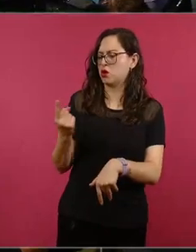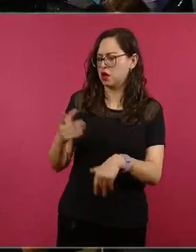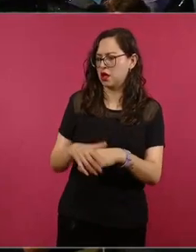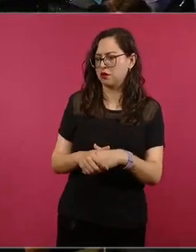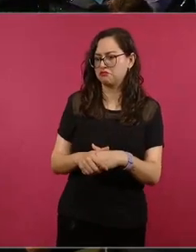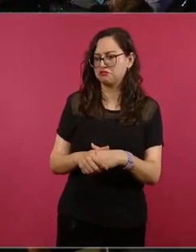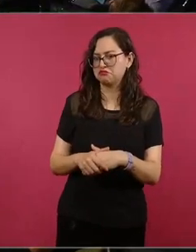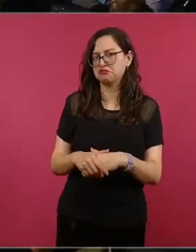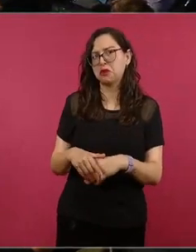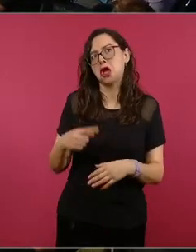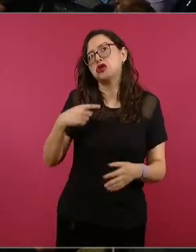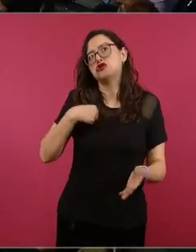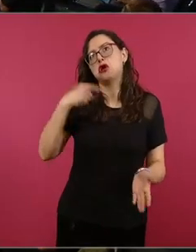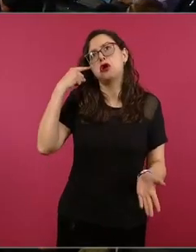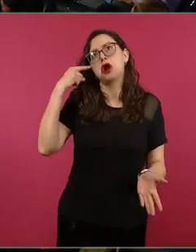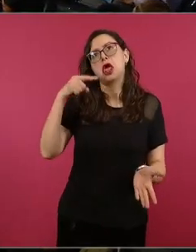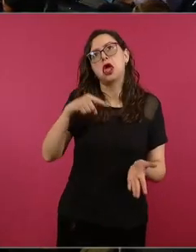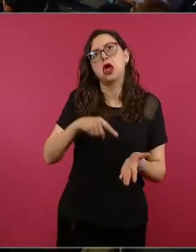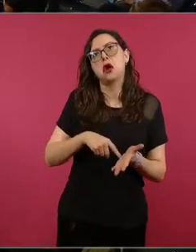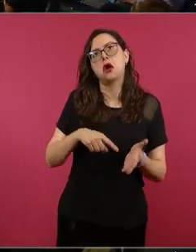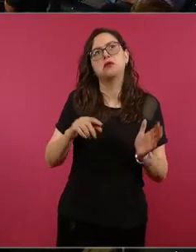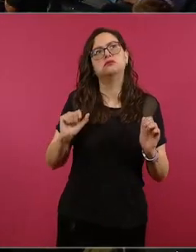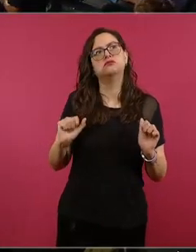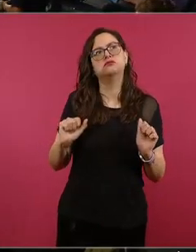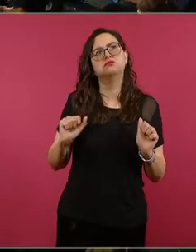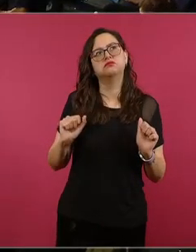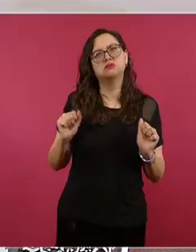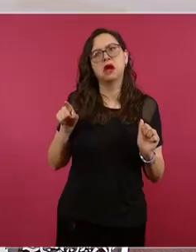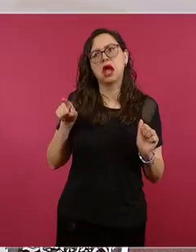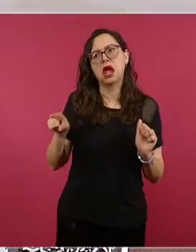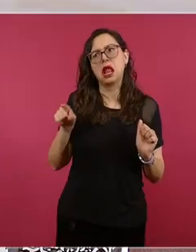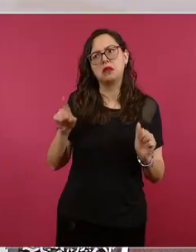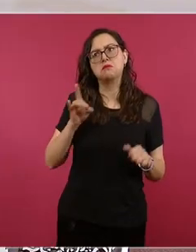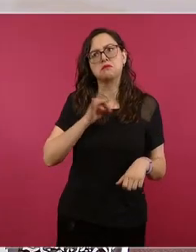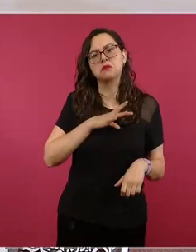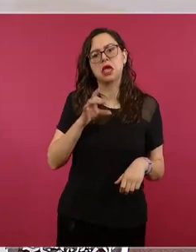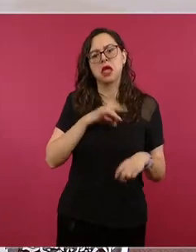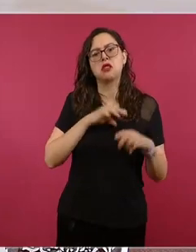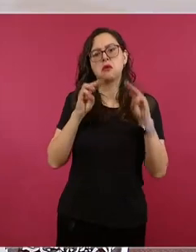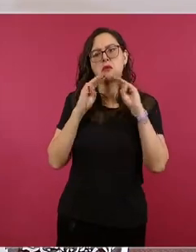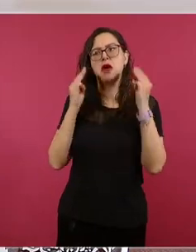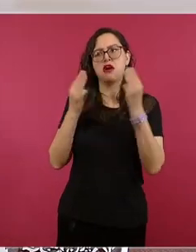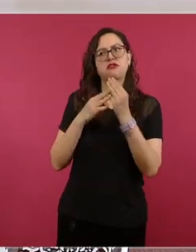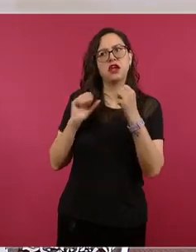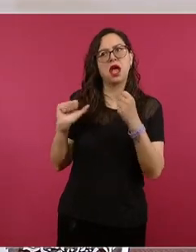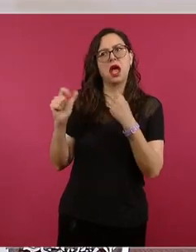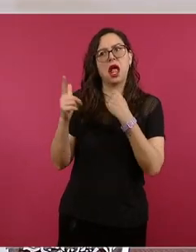una amenaza de la delincuencia organizada.